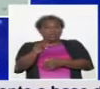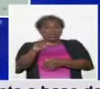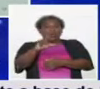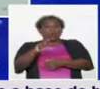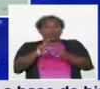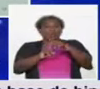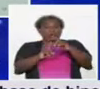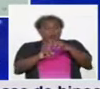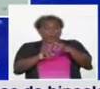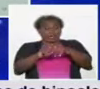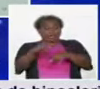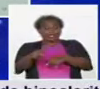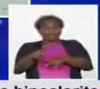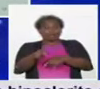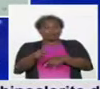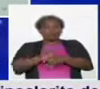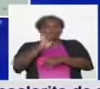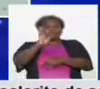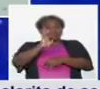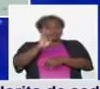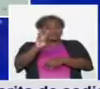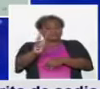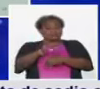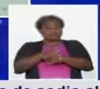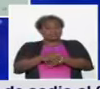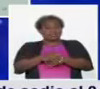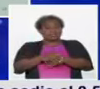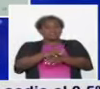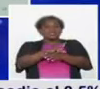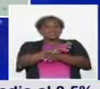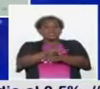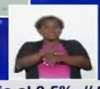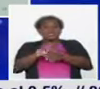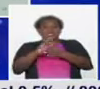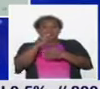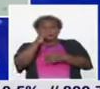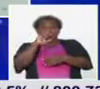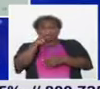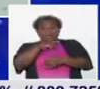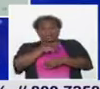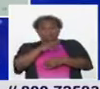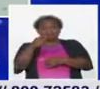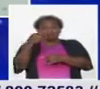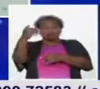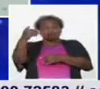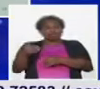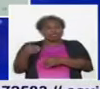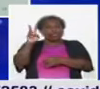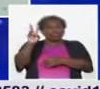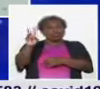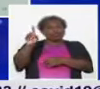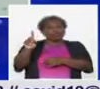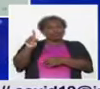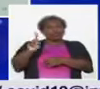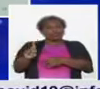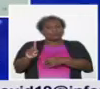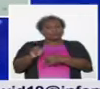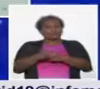Jibar y Mayarí con 2 cada uno, y Calixto García y Báguano con 1 en cada uno.